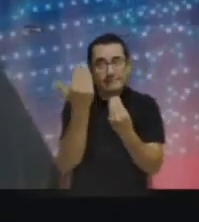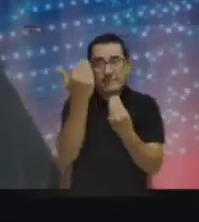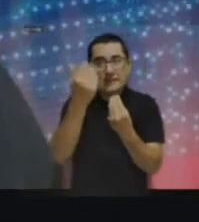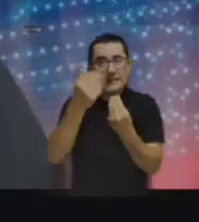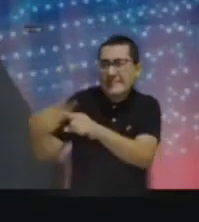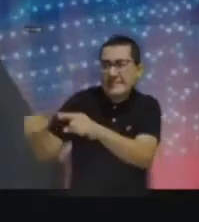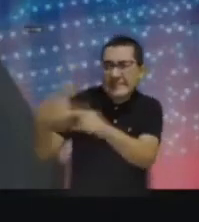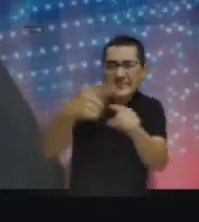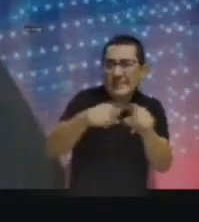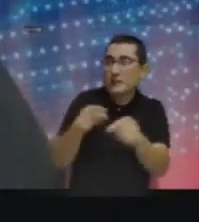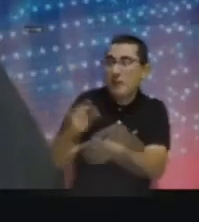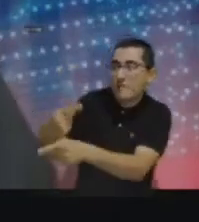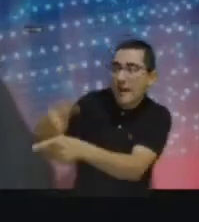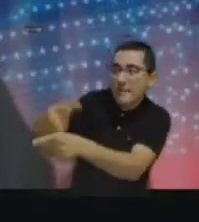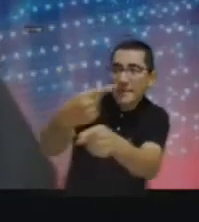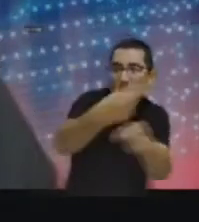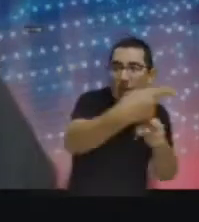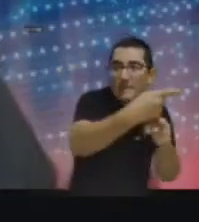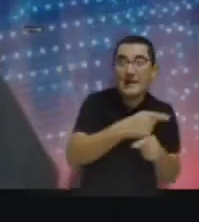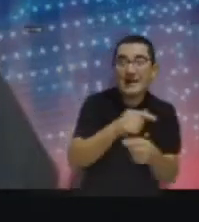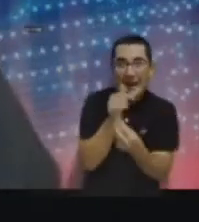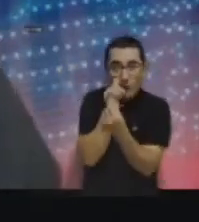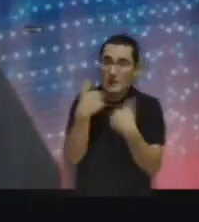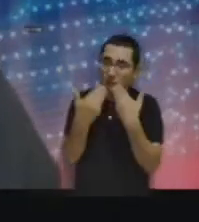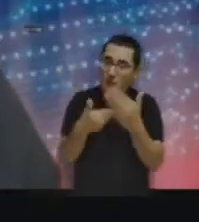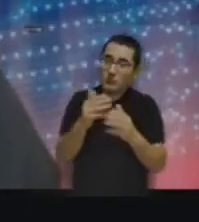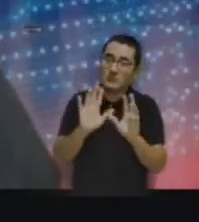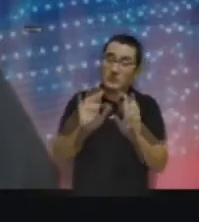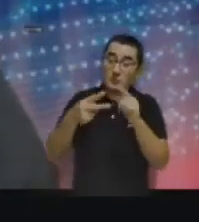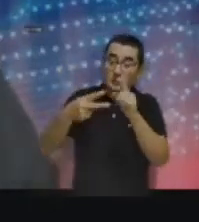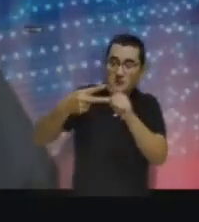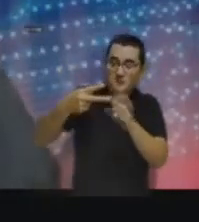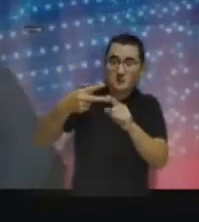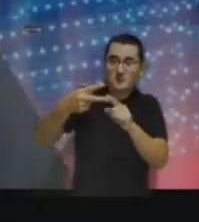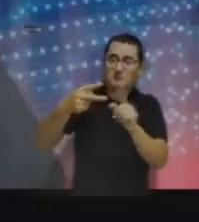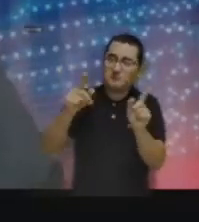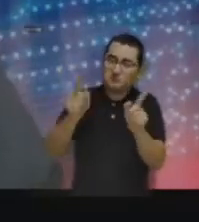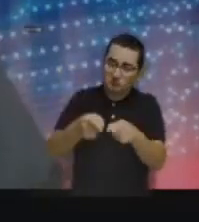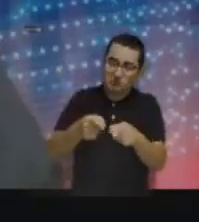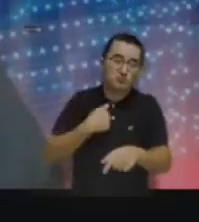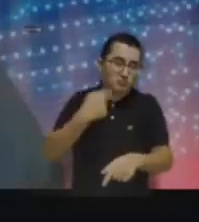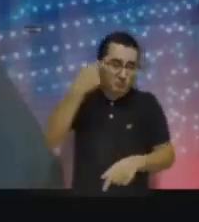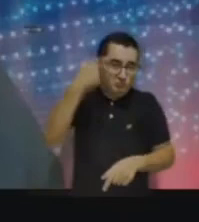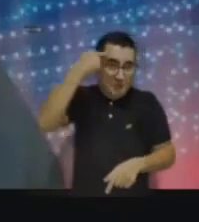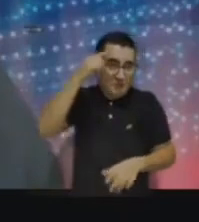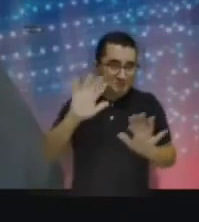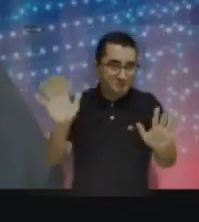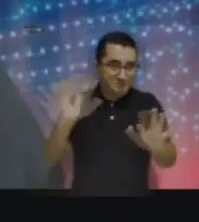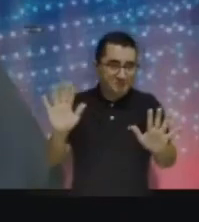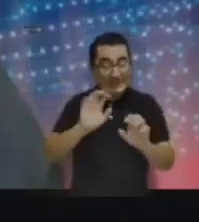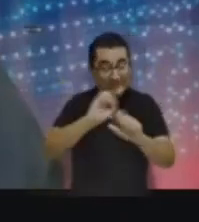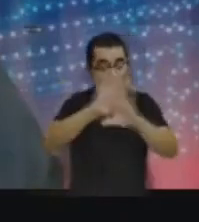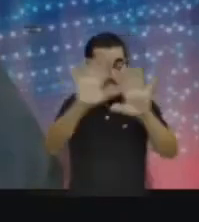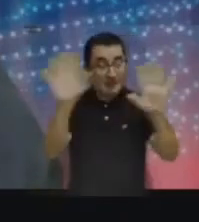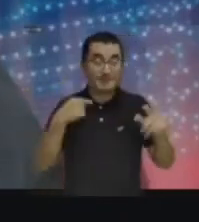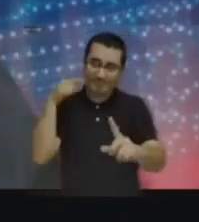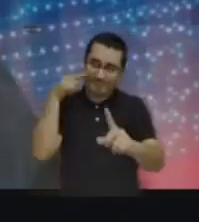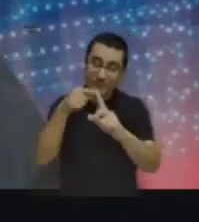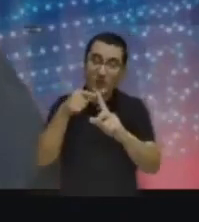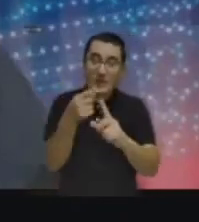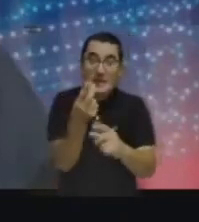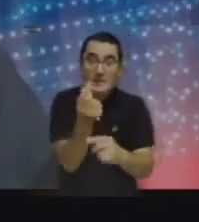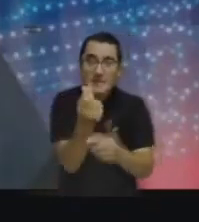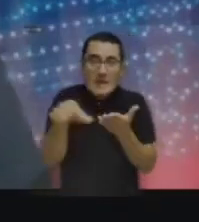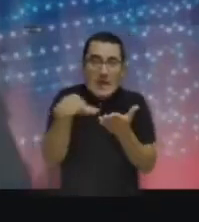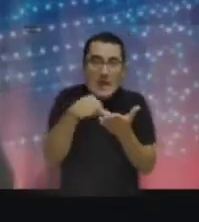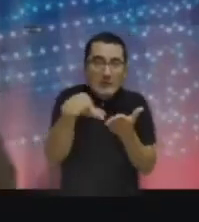economía. Tercer punto, muy concreto, y es pues claramente un tema de costos en términos de mejorar el tema de